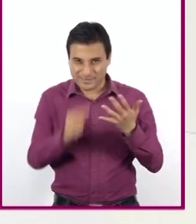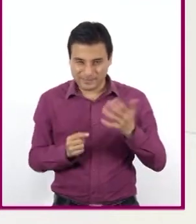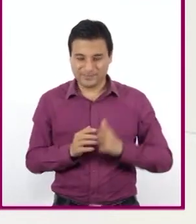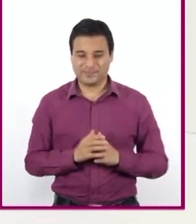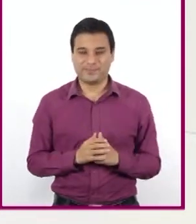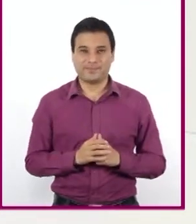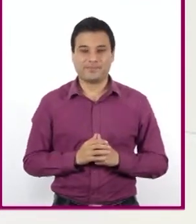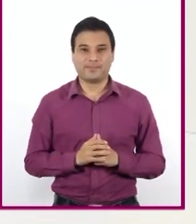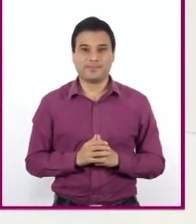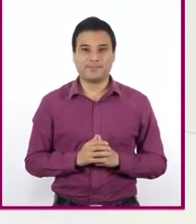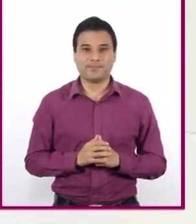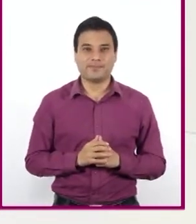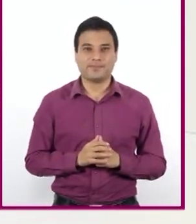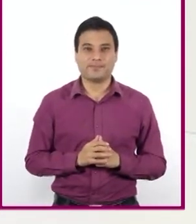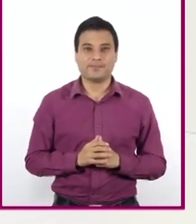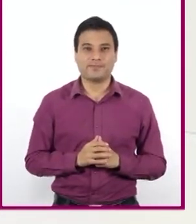objetivos.